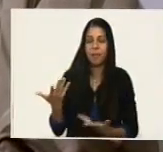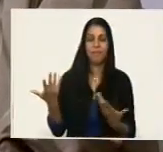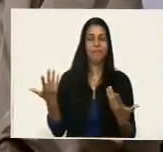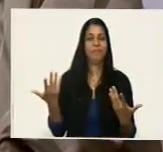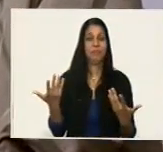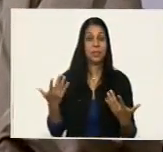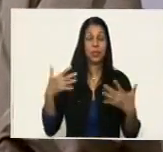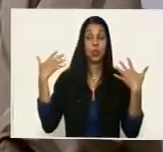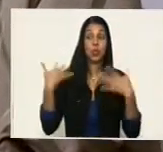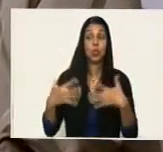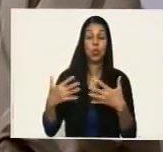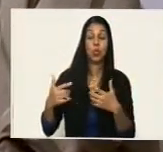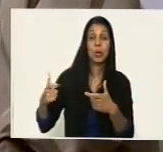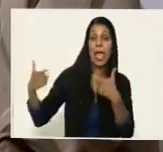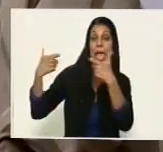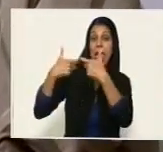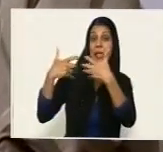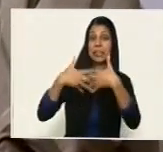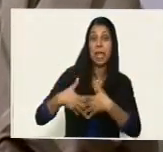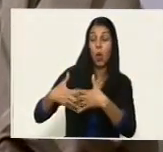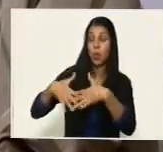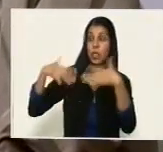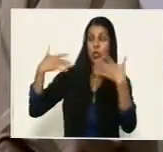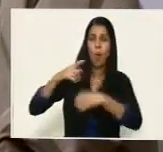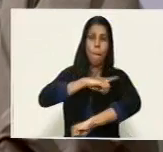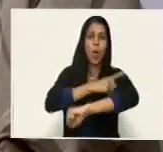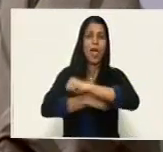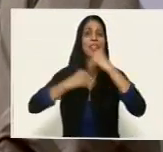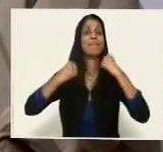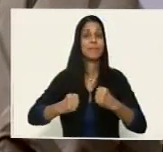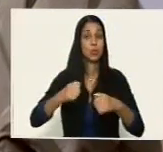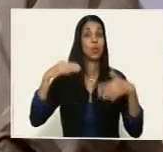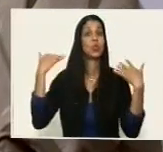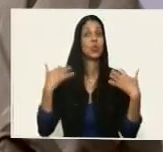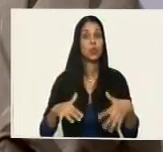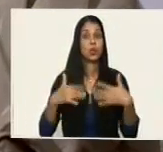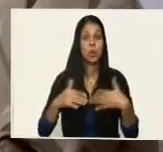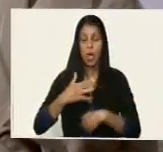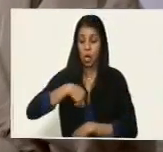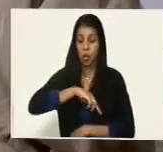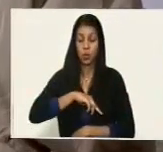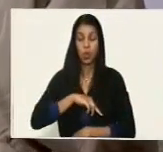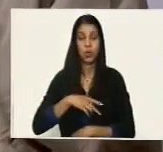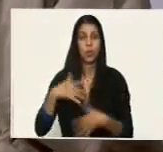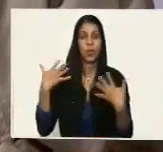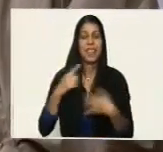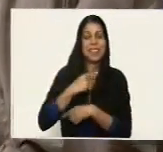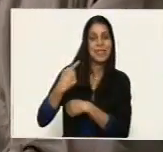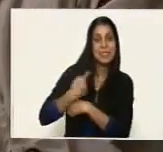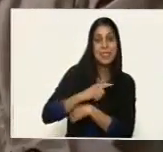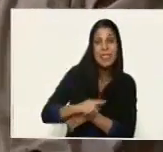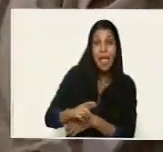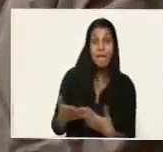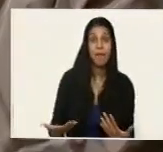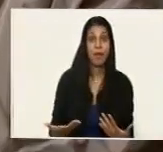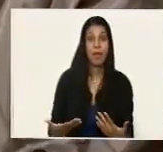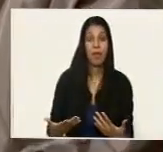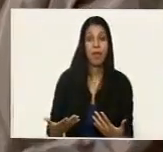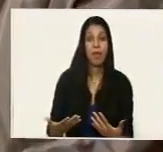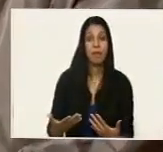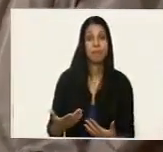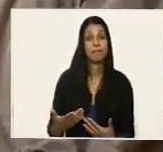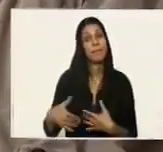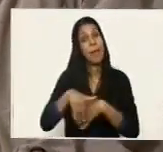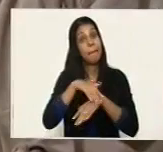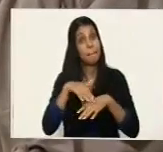colosal, y eso nos obliga a, y perdonen que use esta